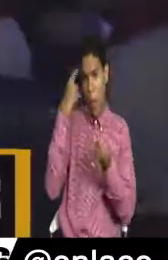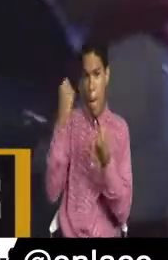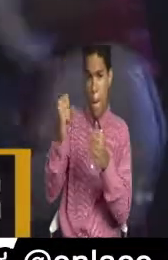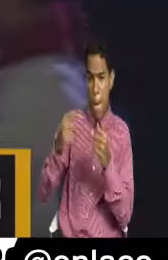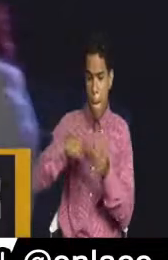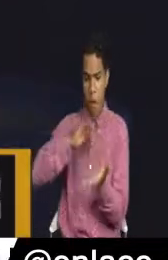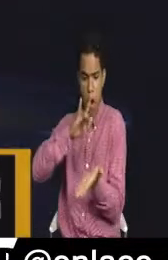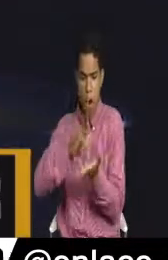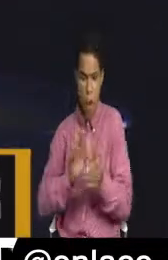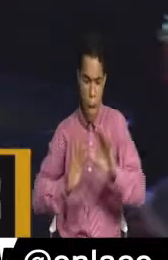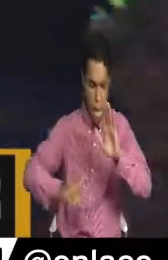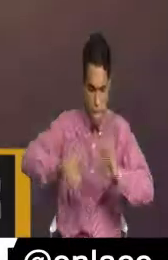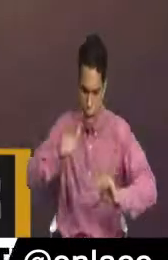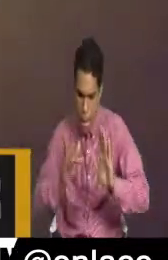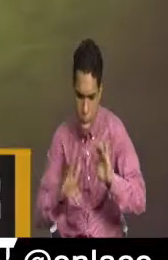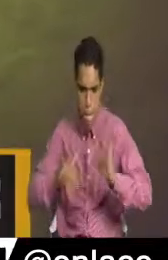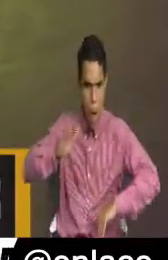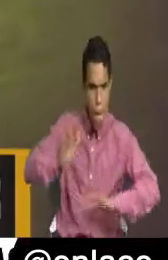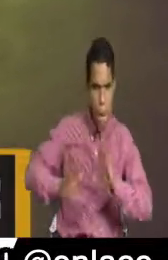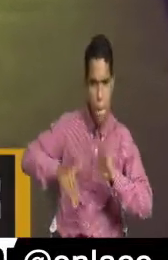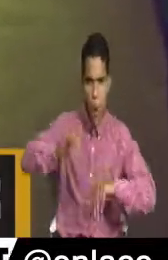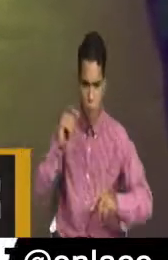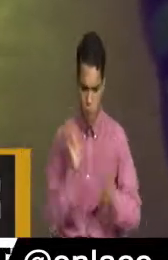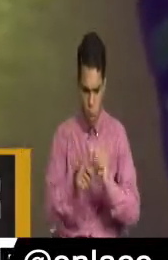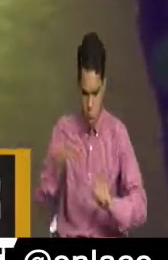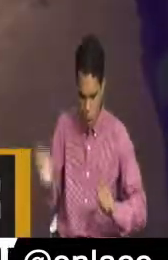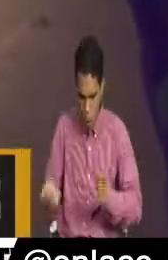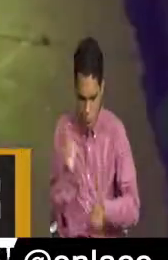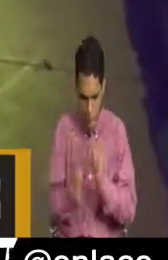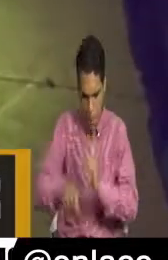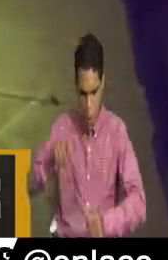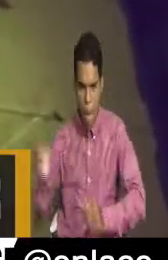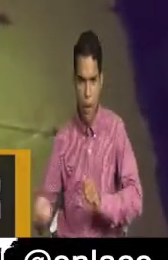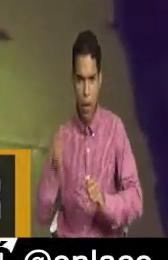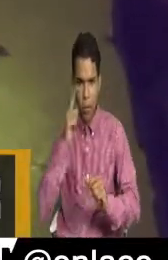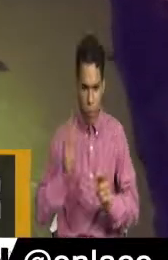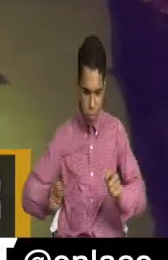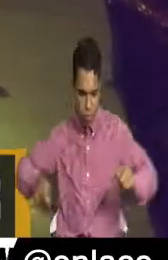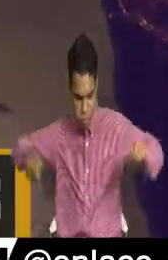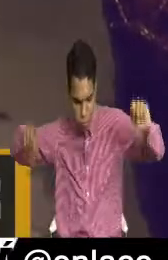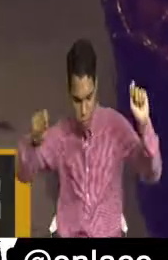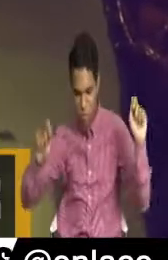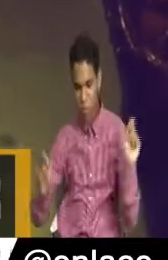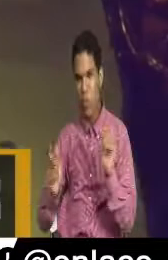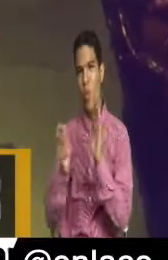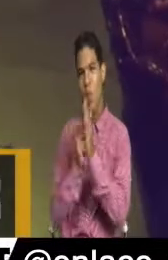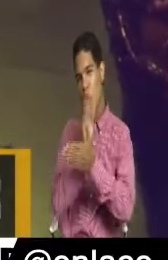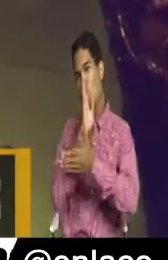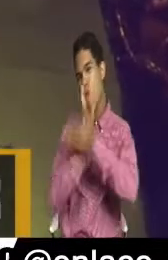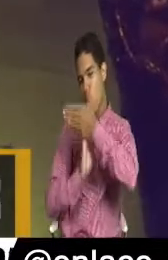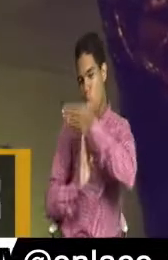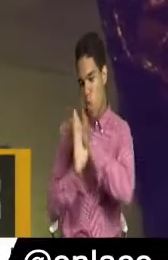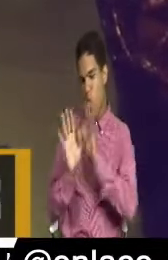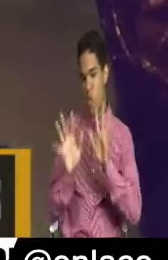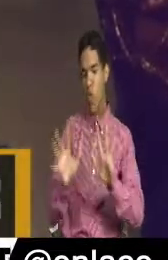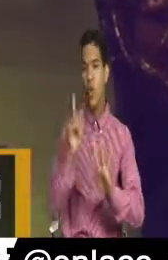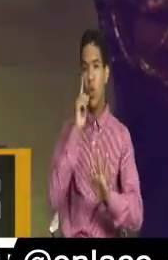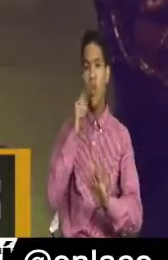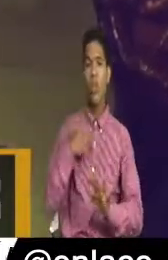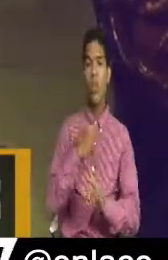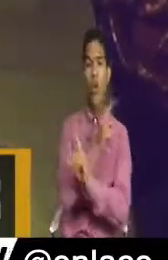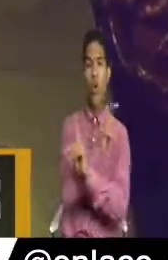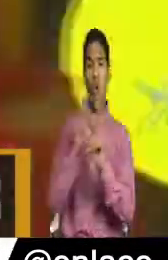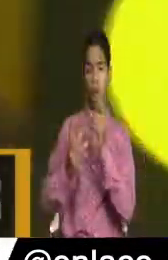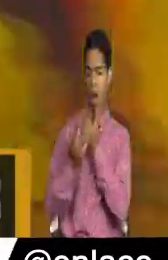cumbia, la tambora, el bullerengue. Los auténticos ribereños son niños de escasos recursos, pero con una gran riqueza cultural. Pese a ser una